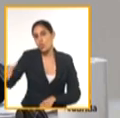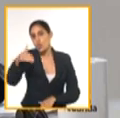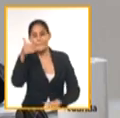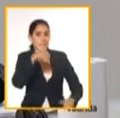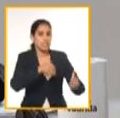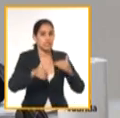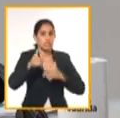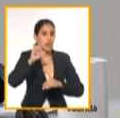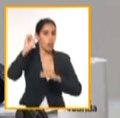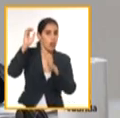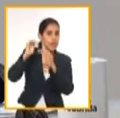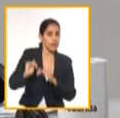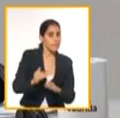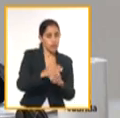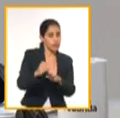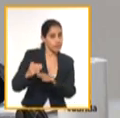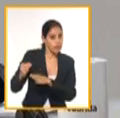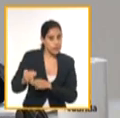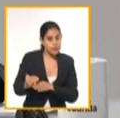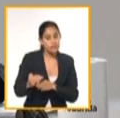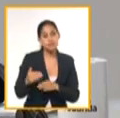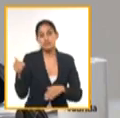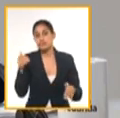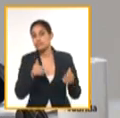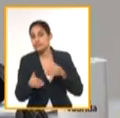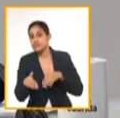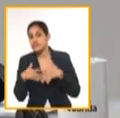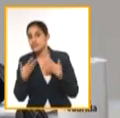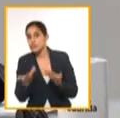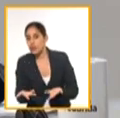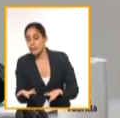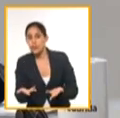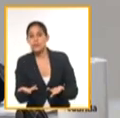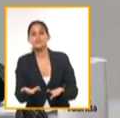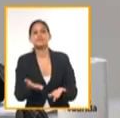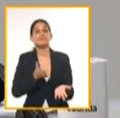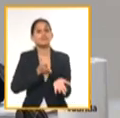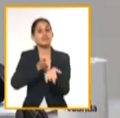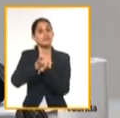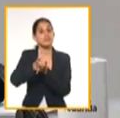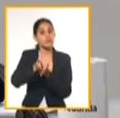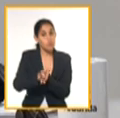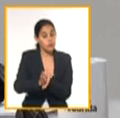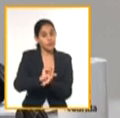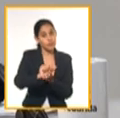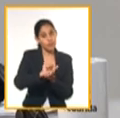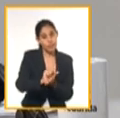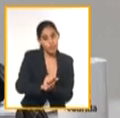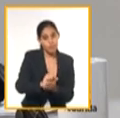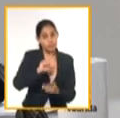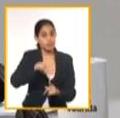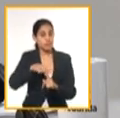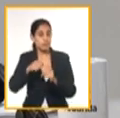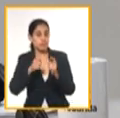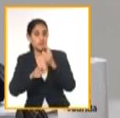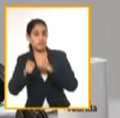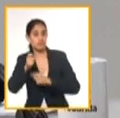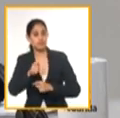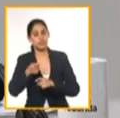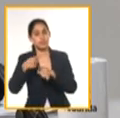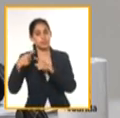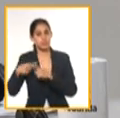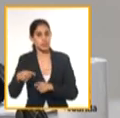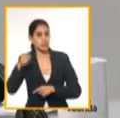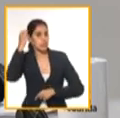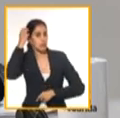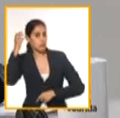que ver con asegurar los recursos necesarios para mantener el servicio, y las autoridades de la capital también mantienen, tanto el gobierno como el